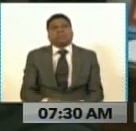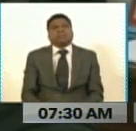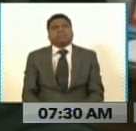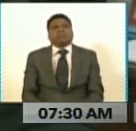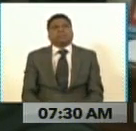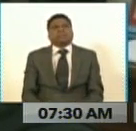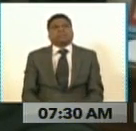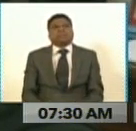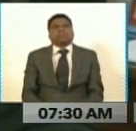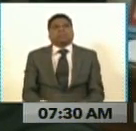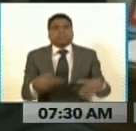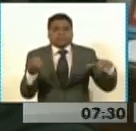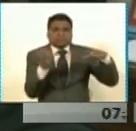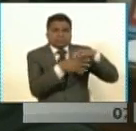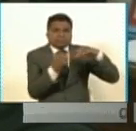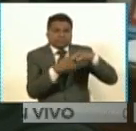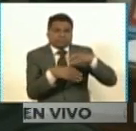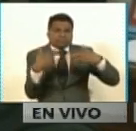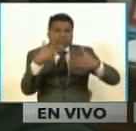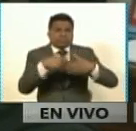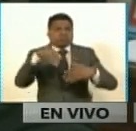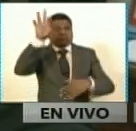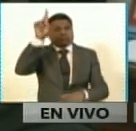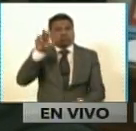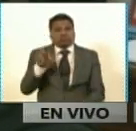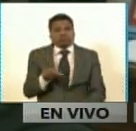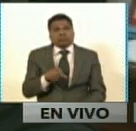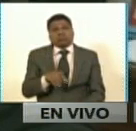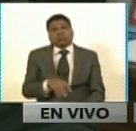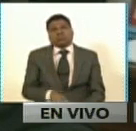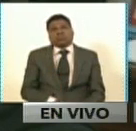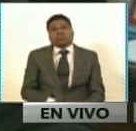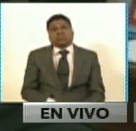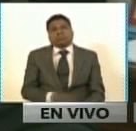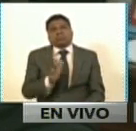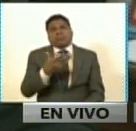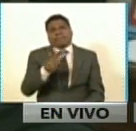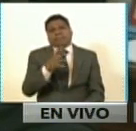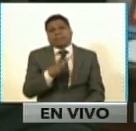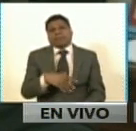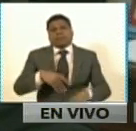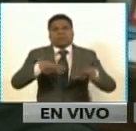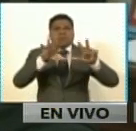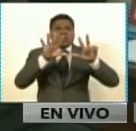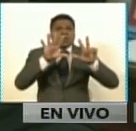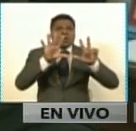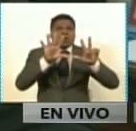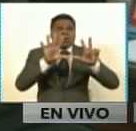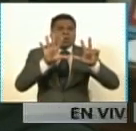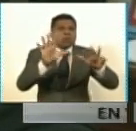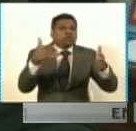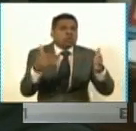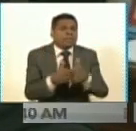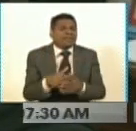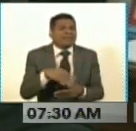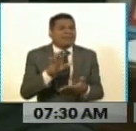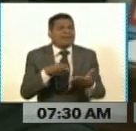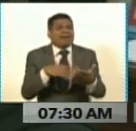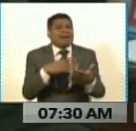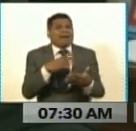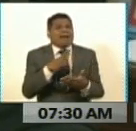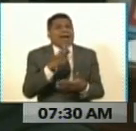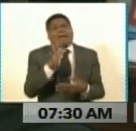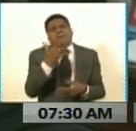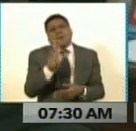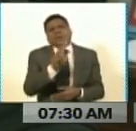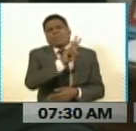su equipo todos los días captura entre 8000 a 22000 L de combustible diario